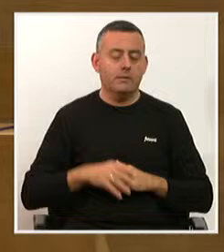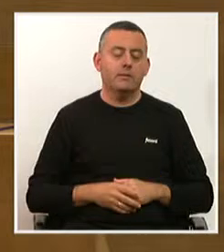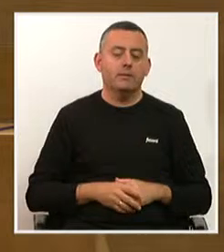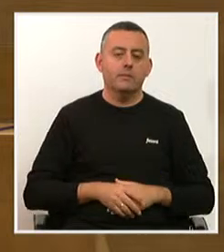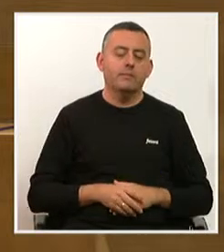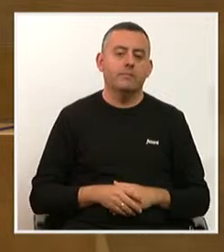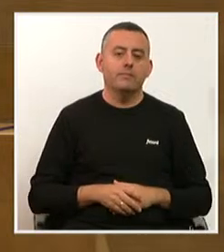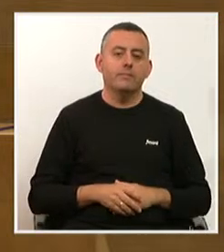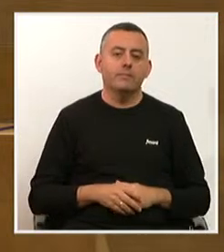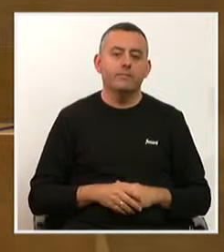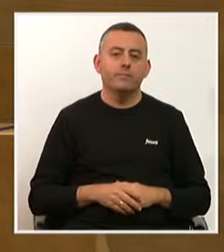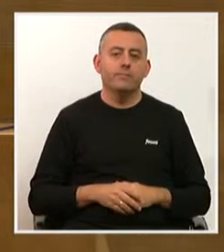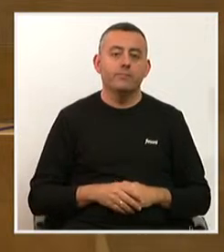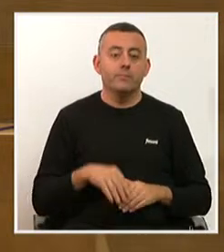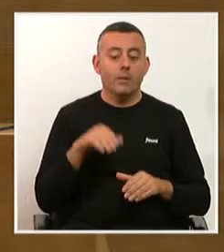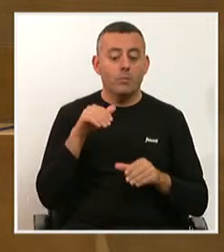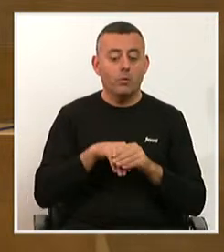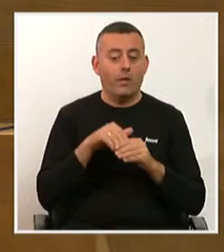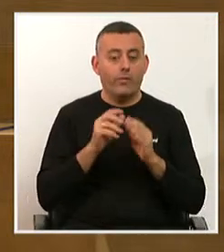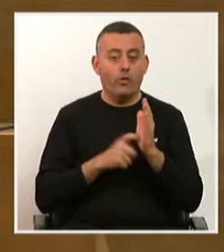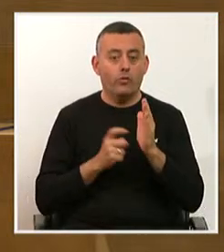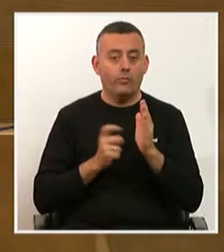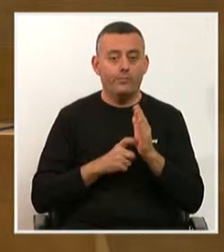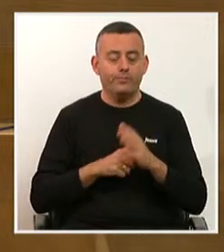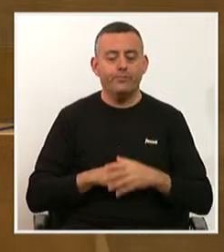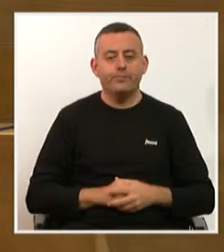compromis comienza la